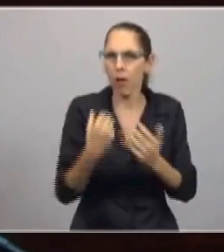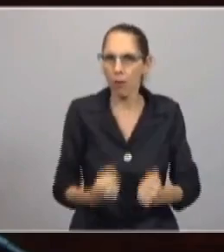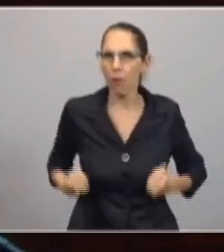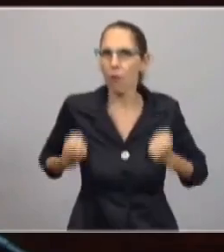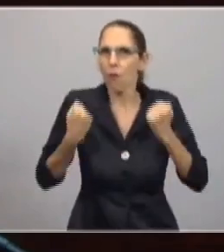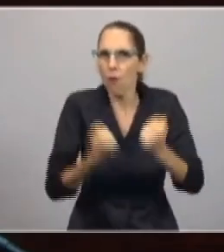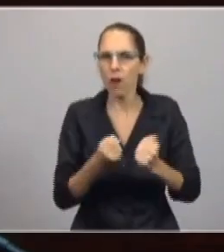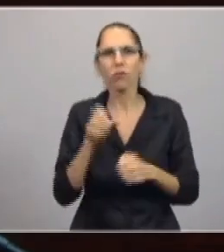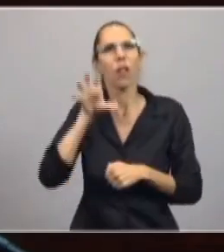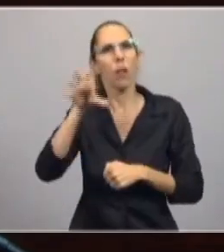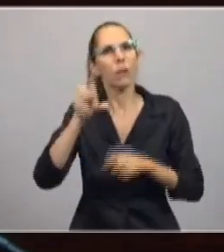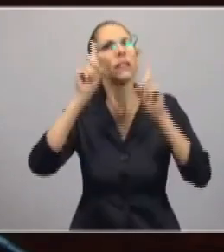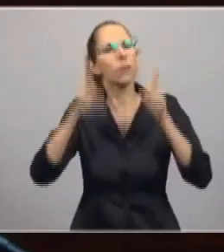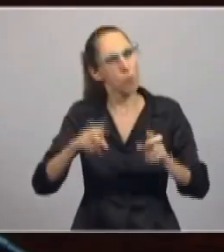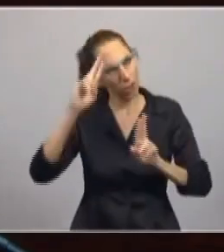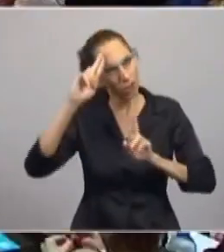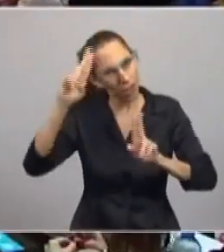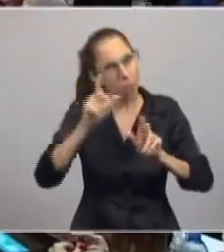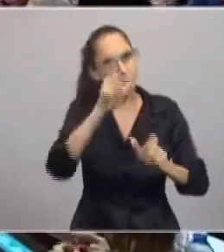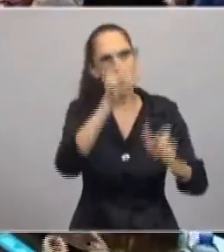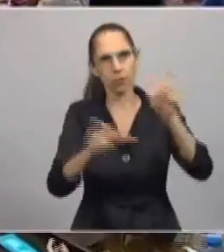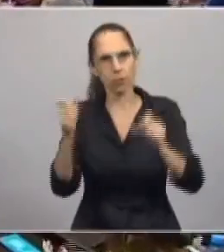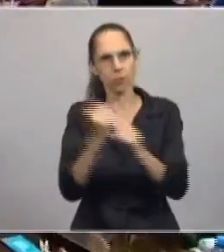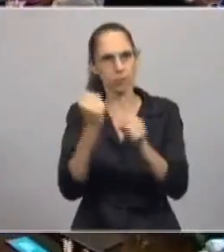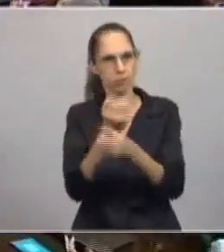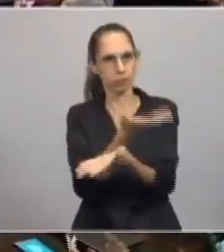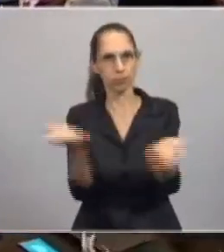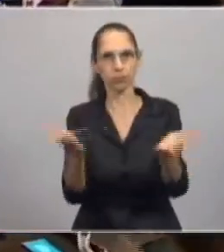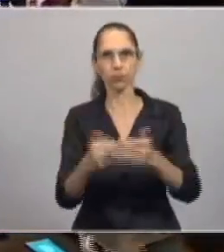del respeto a los trabajadores.